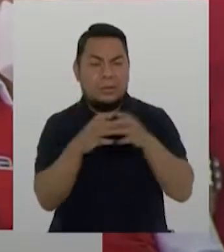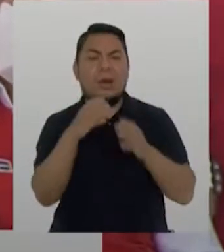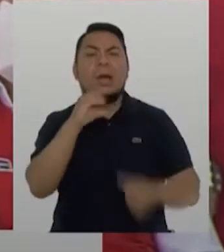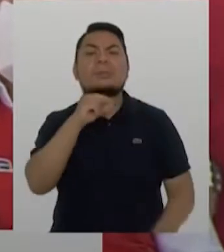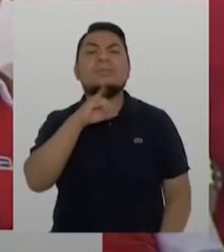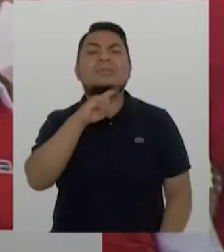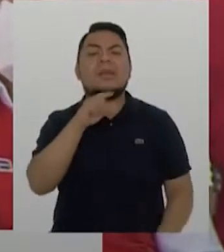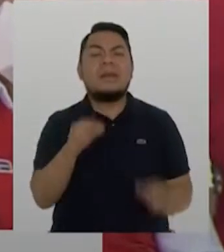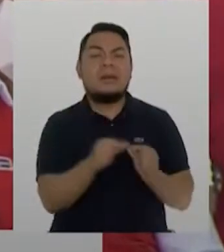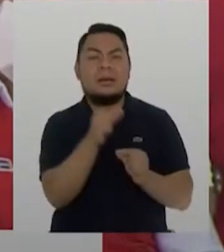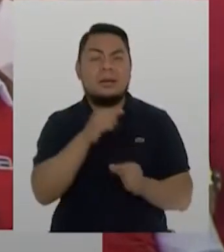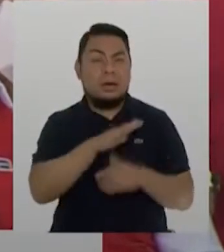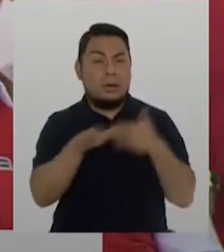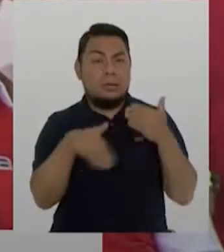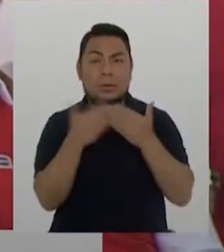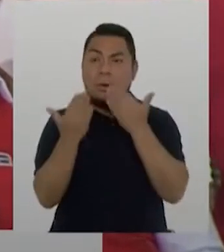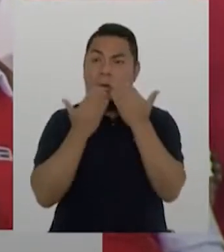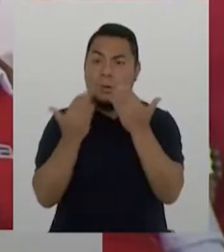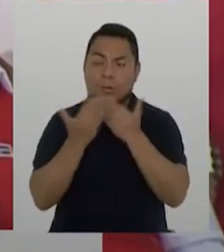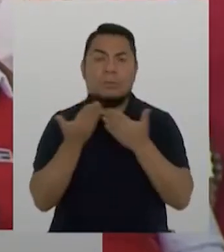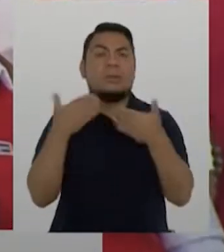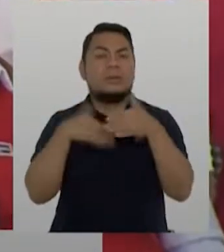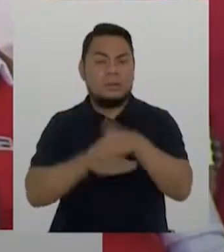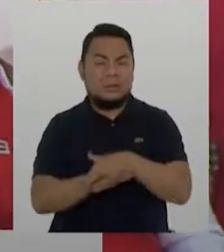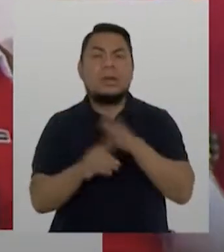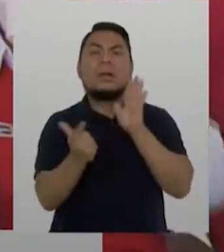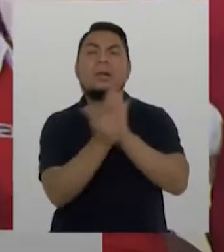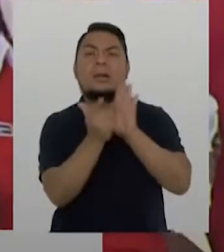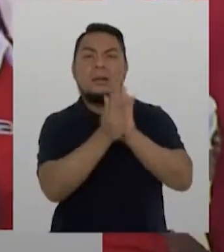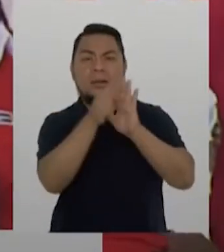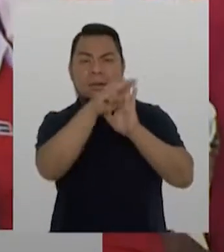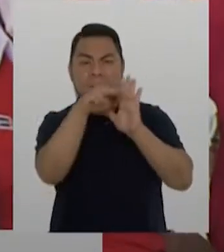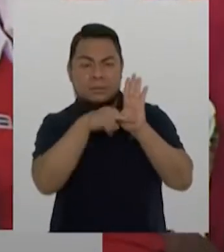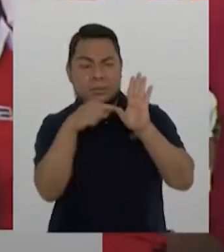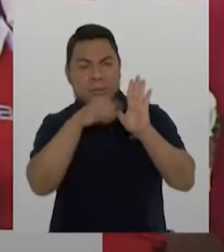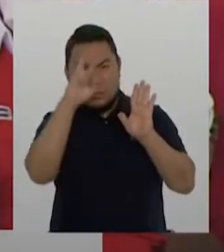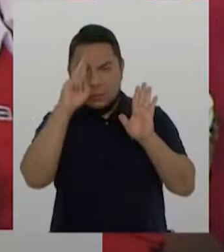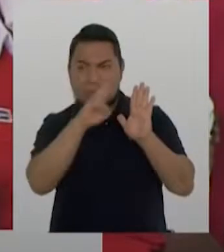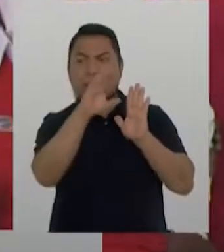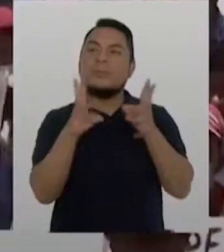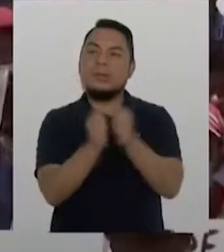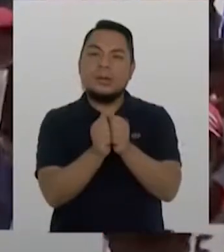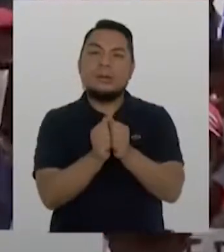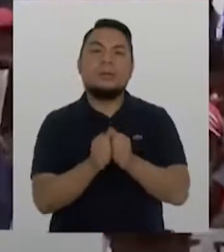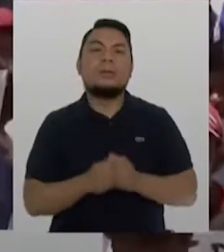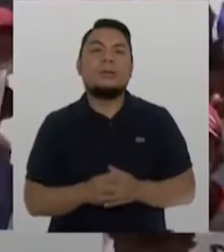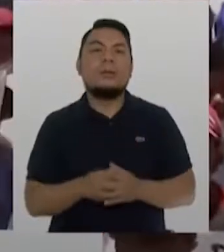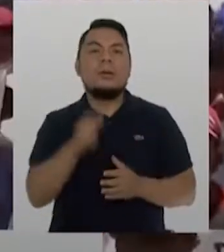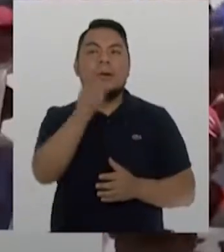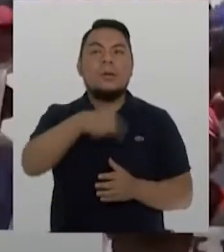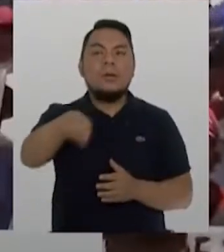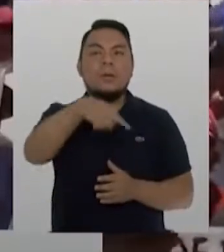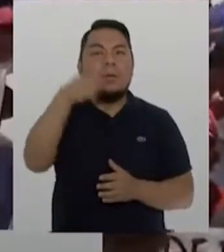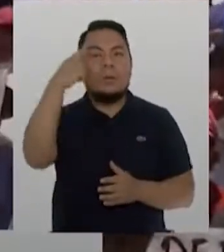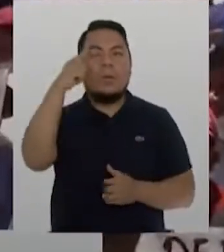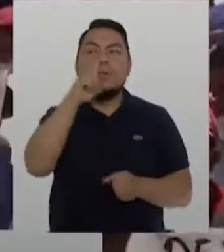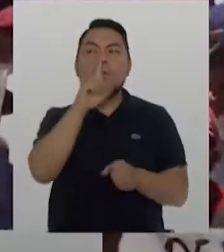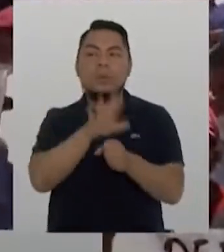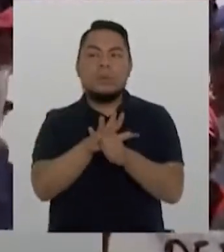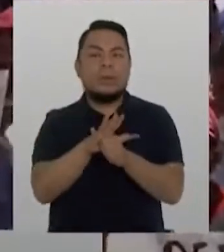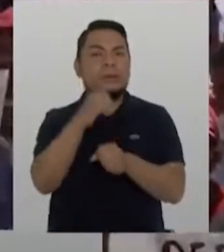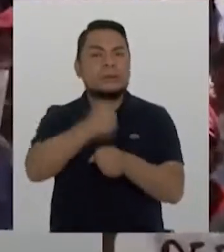reitero que toda conversación se hará dentro del marco legal y constitucional vigente también hemos